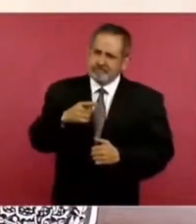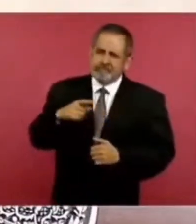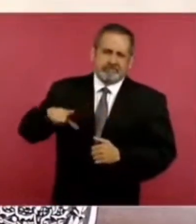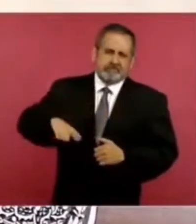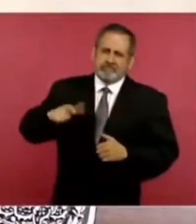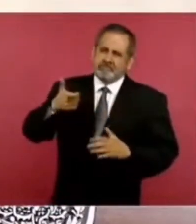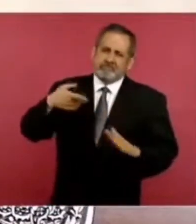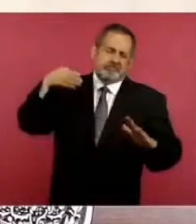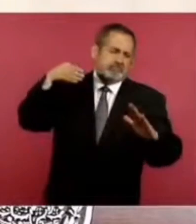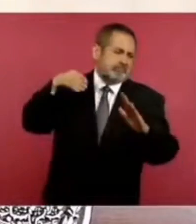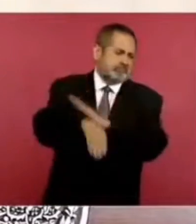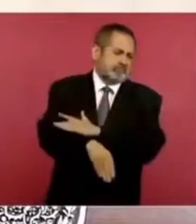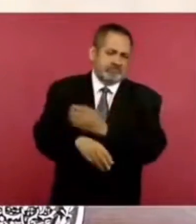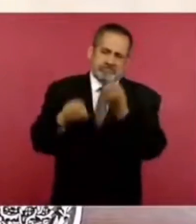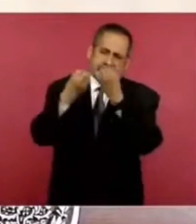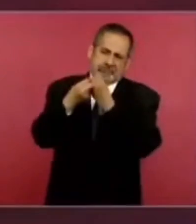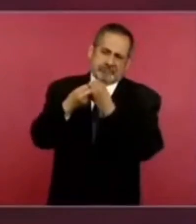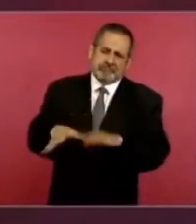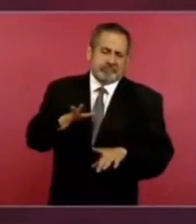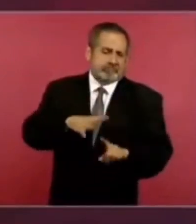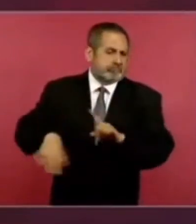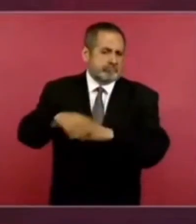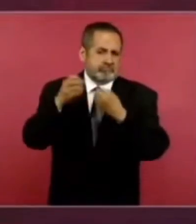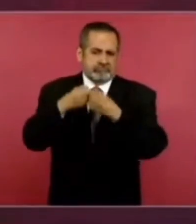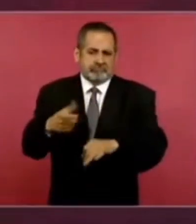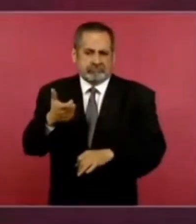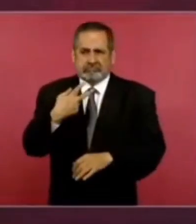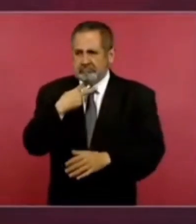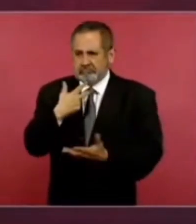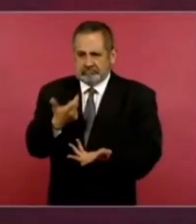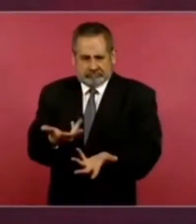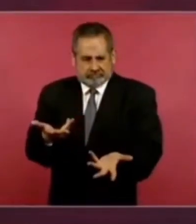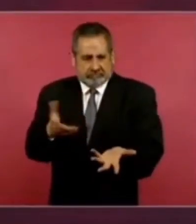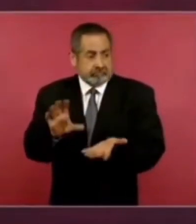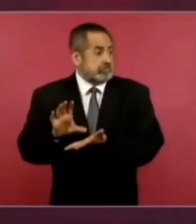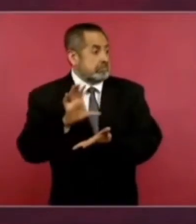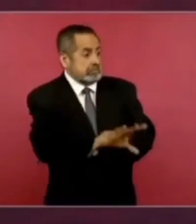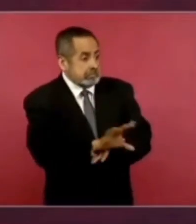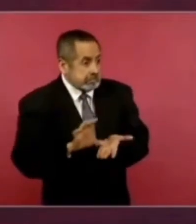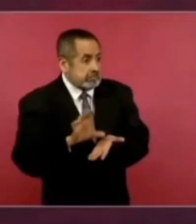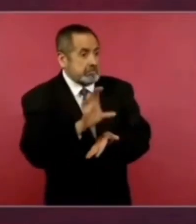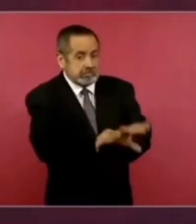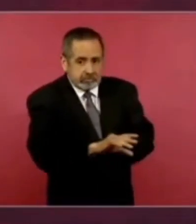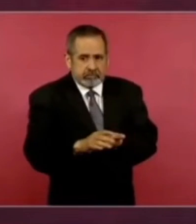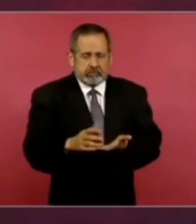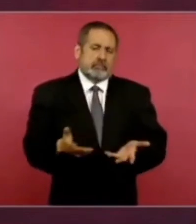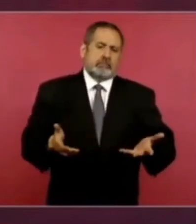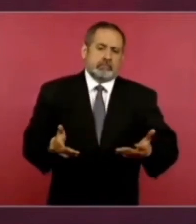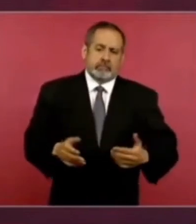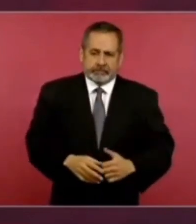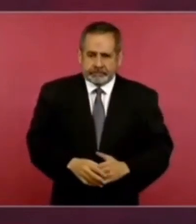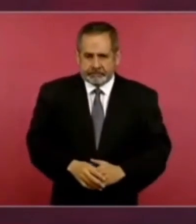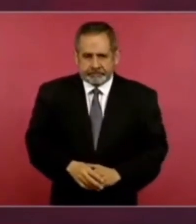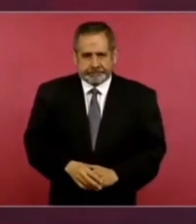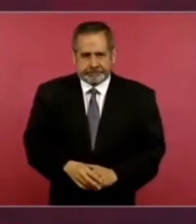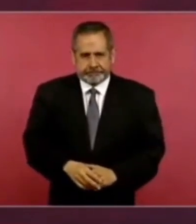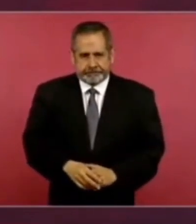Se supone que tienen un crédito con un banco. Viene la crisis